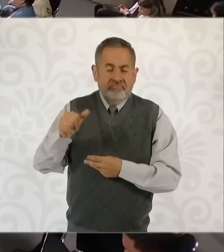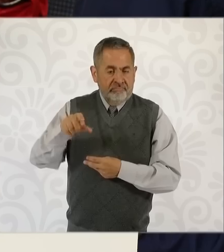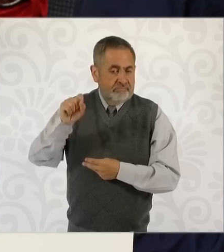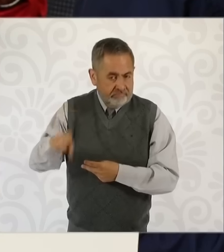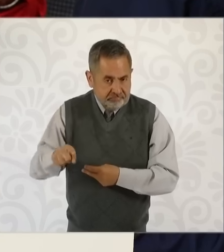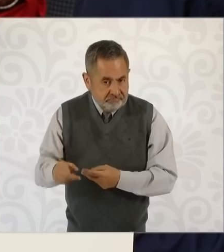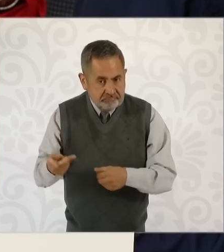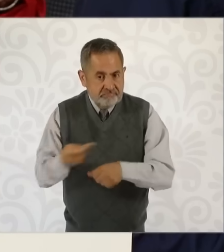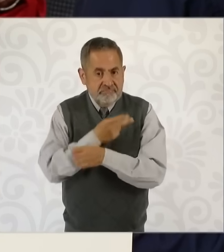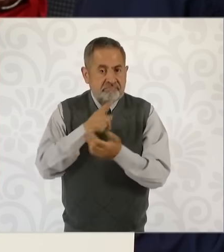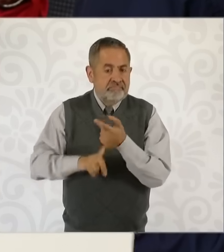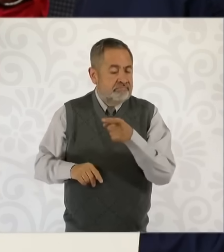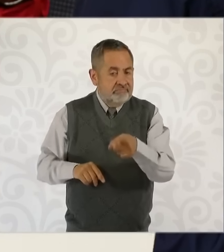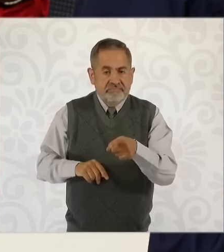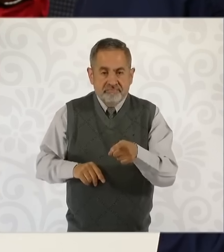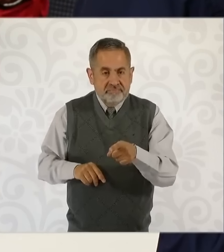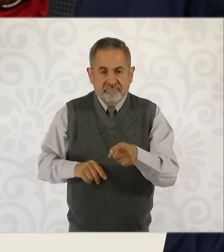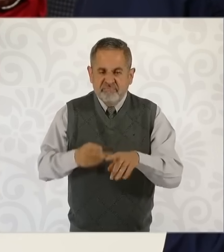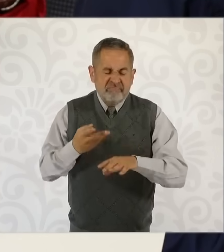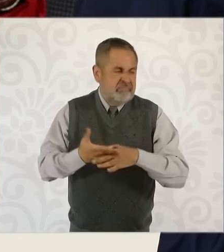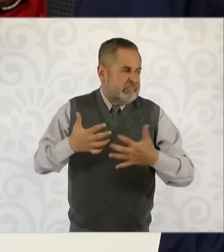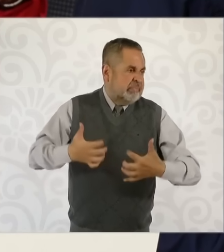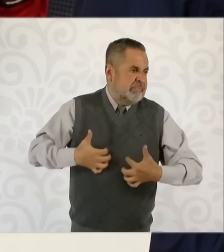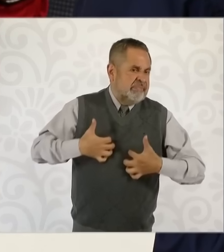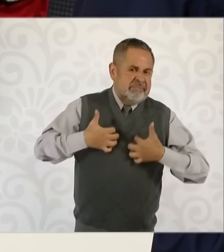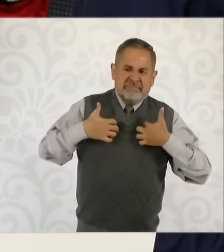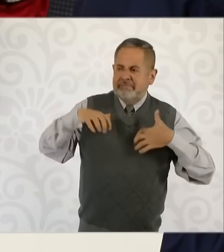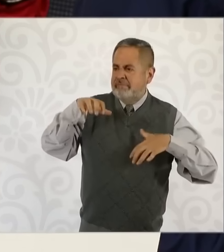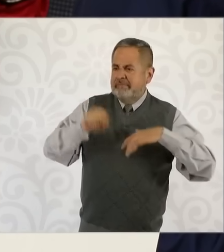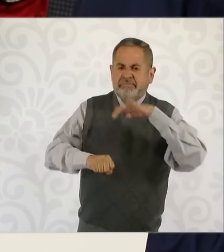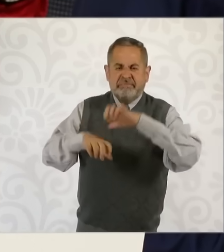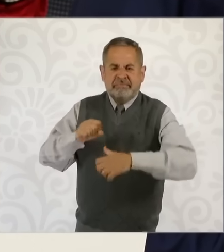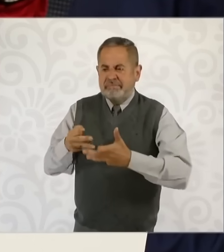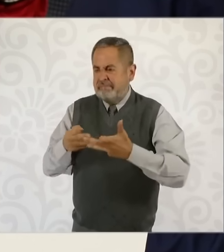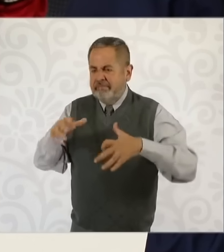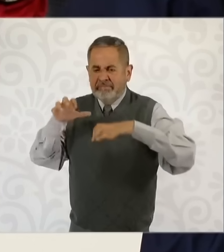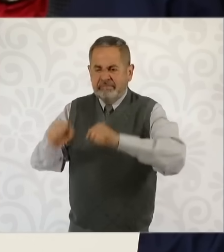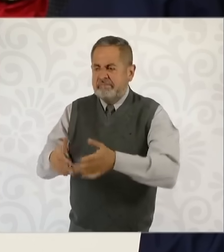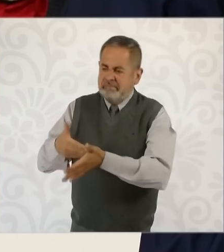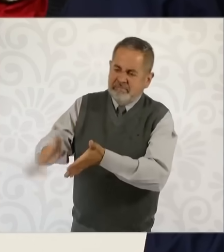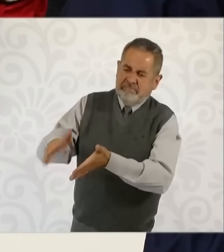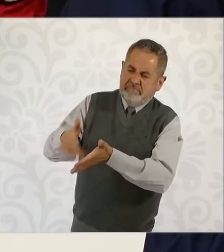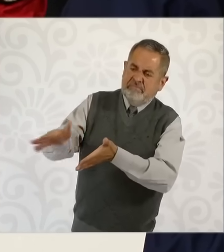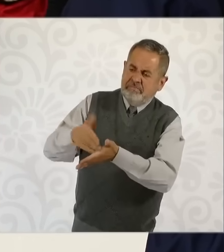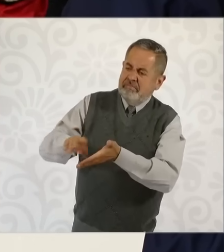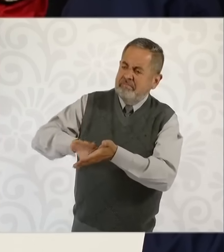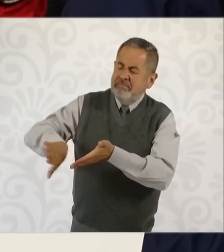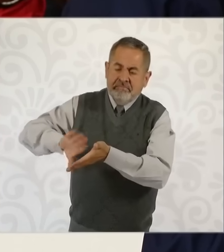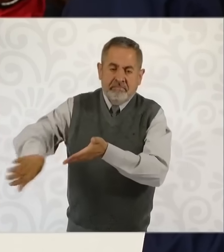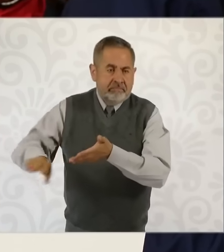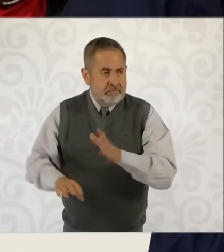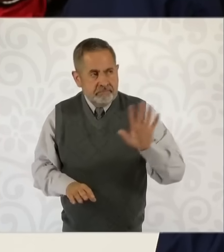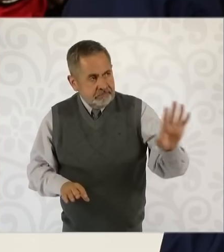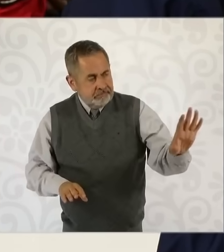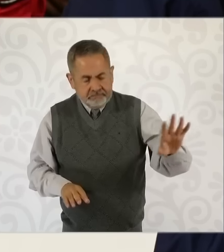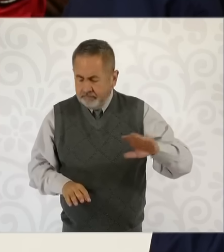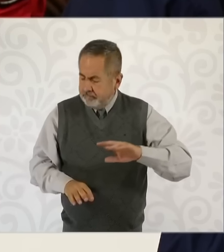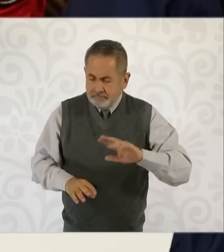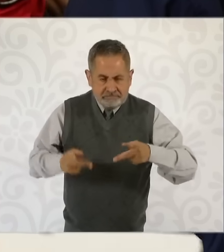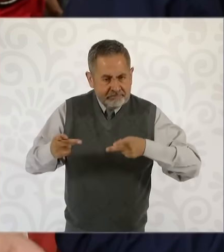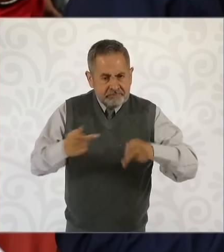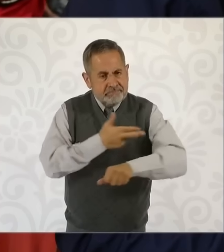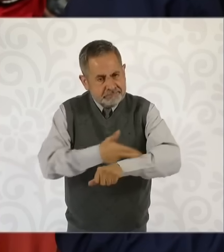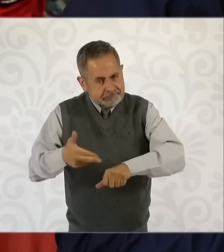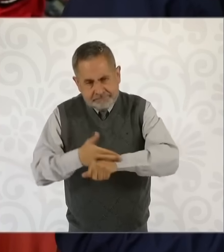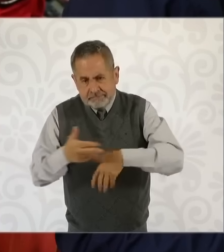Están muy voraces por la tierra, quieren desalojar a Mismaloya, se ha llegado a un proceso en